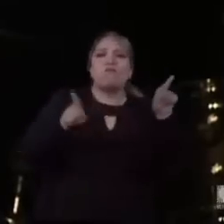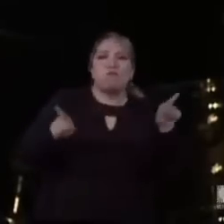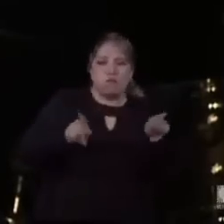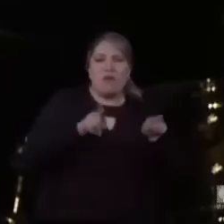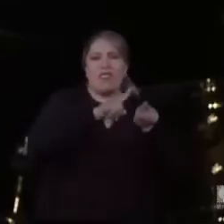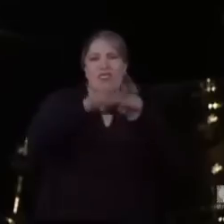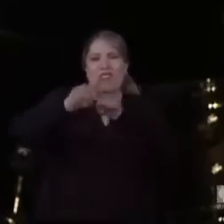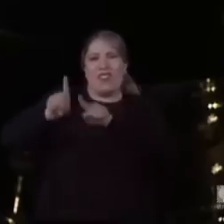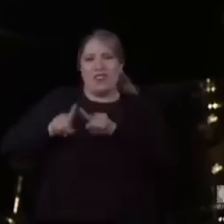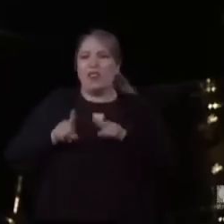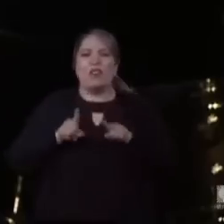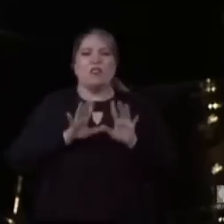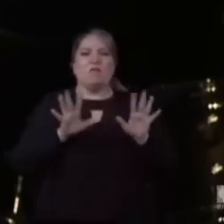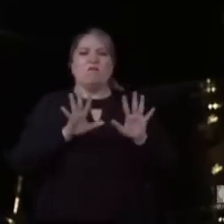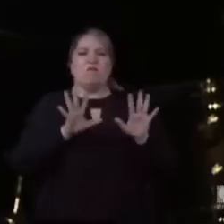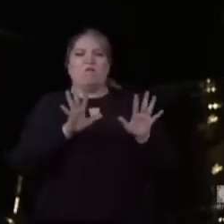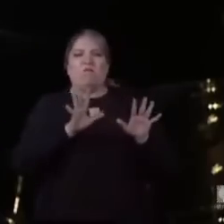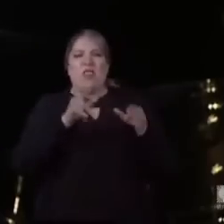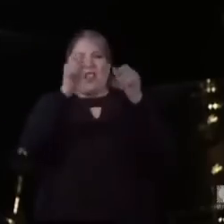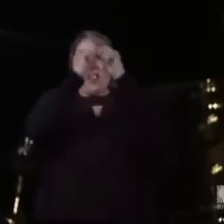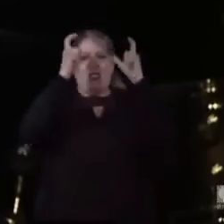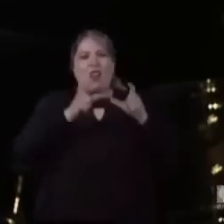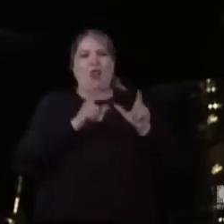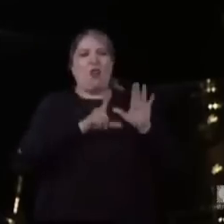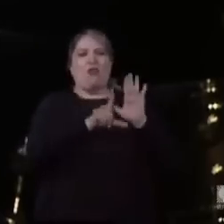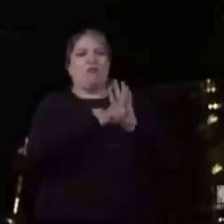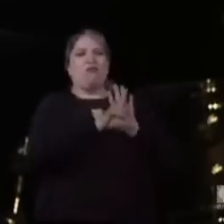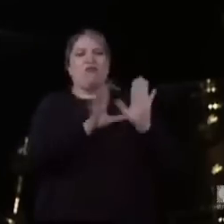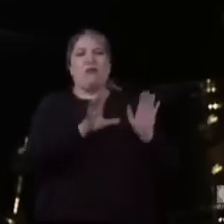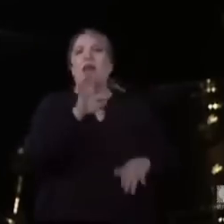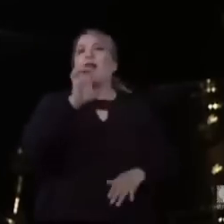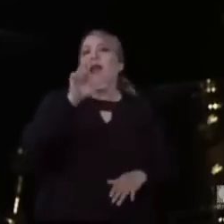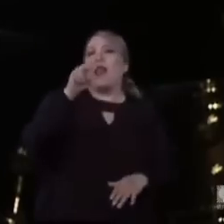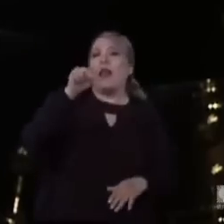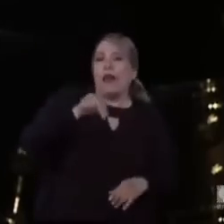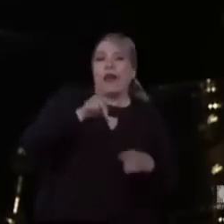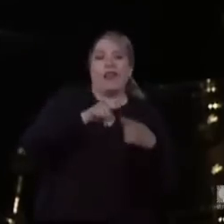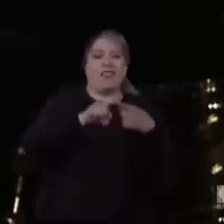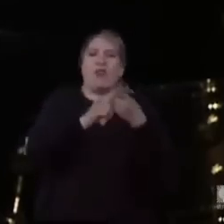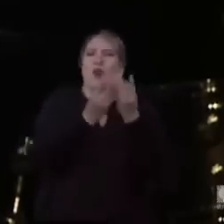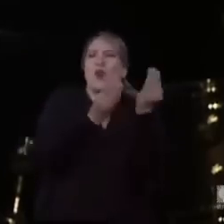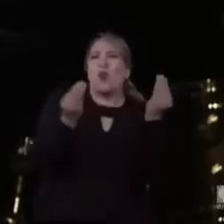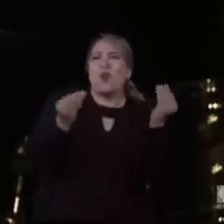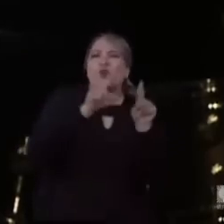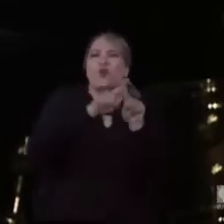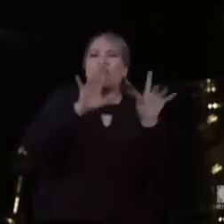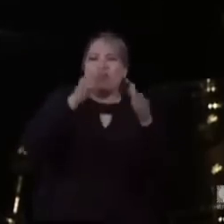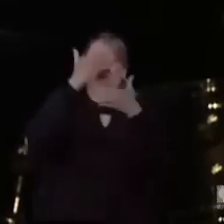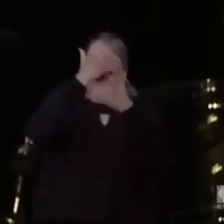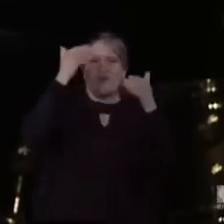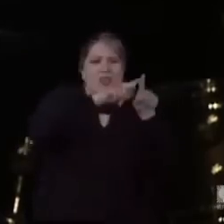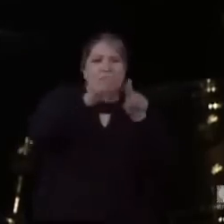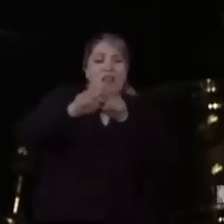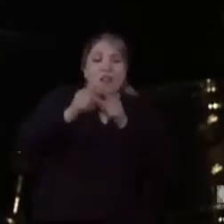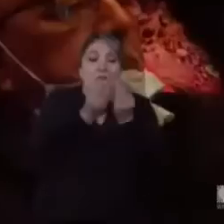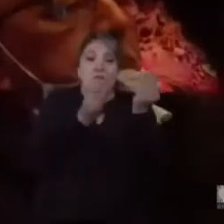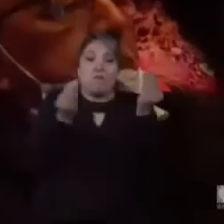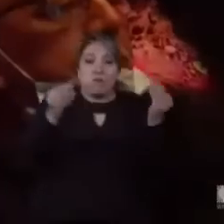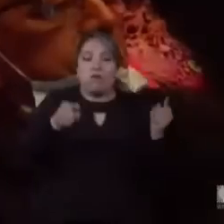organizaciones que no aceptan la legitimidad del Estado, ELN, disidencias y demás insurgencias en